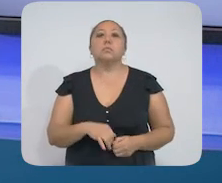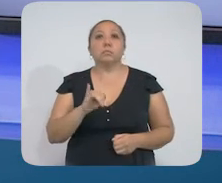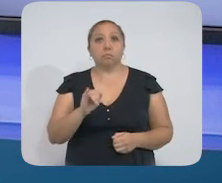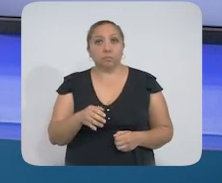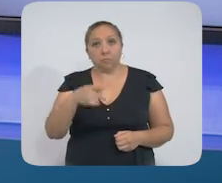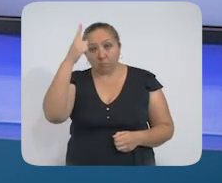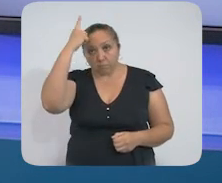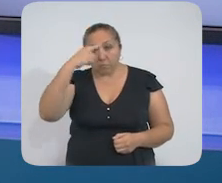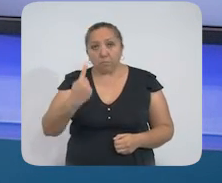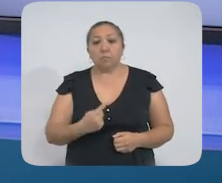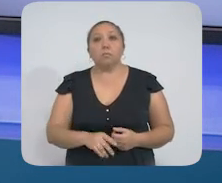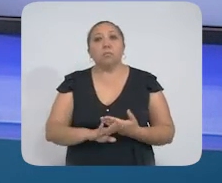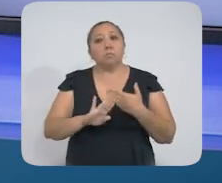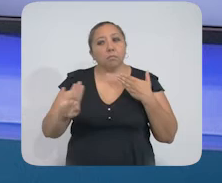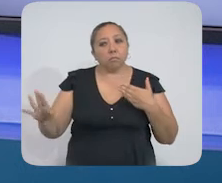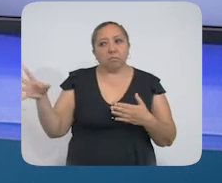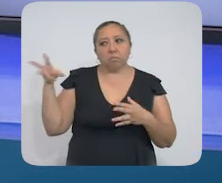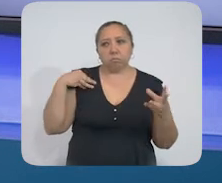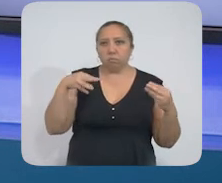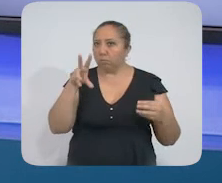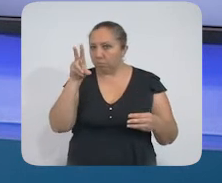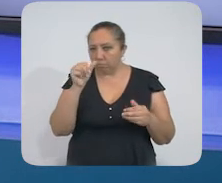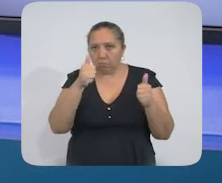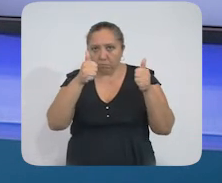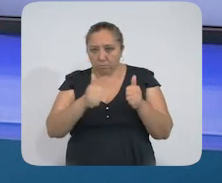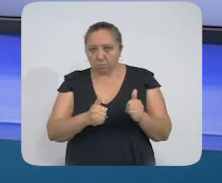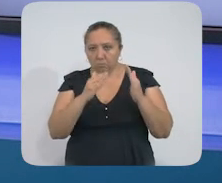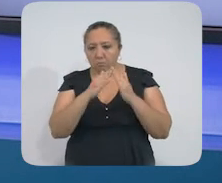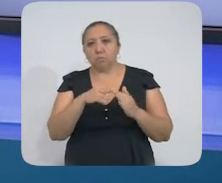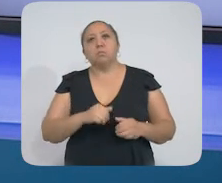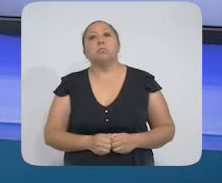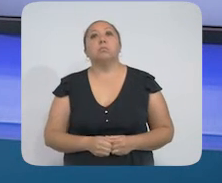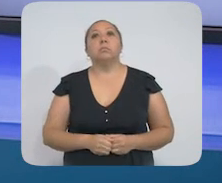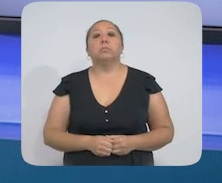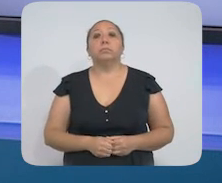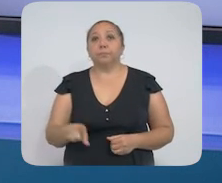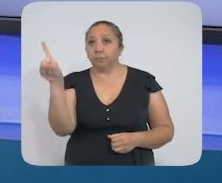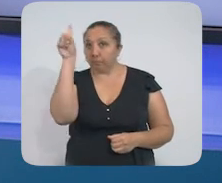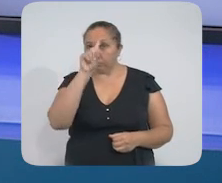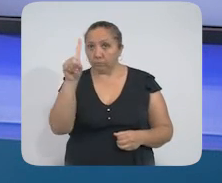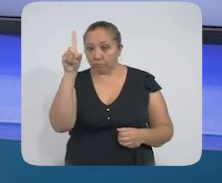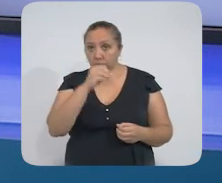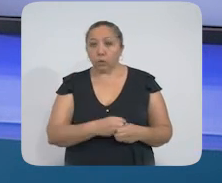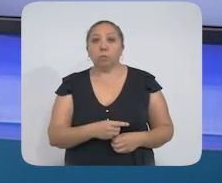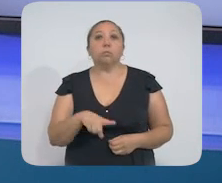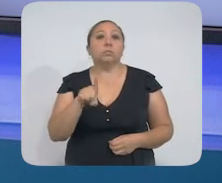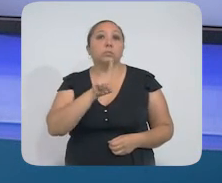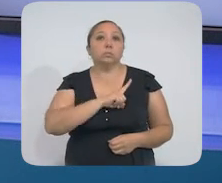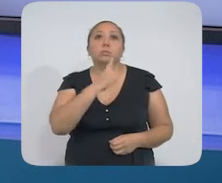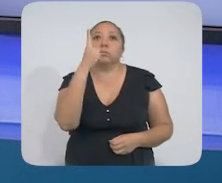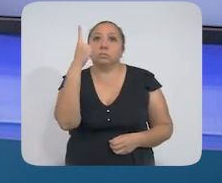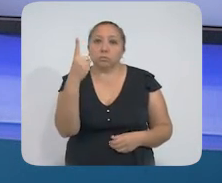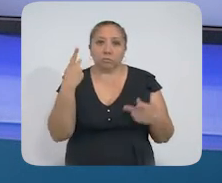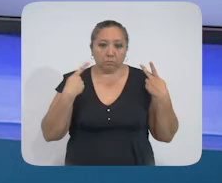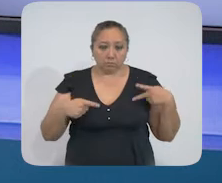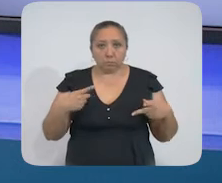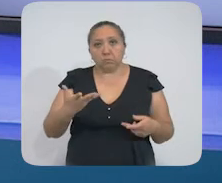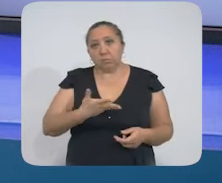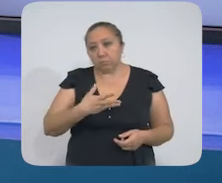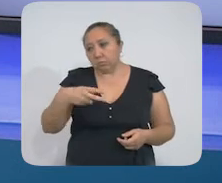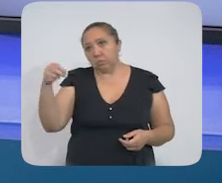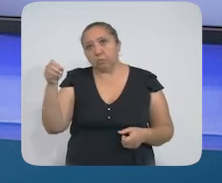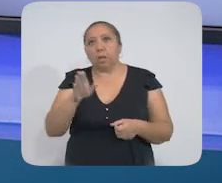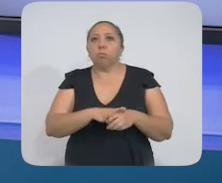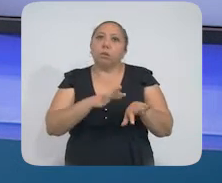para prevenir y controlar el contagio del coronavirus COVID-19. Aconsejamos que únicamente el miembro de la familia que tenga que